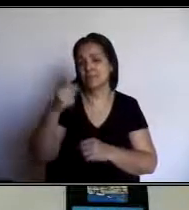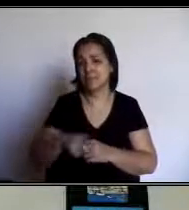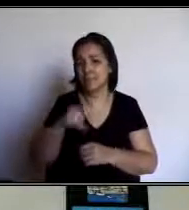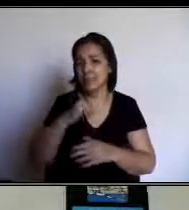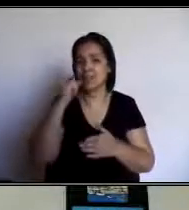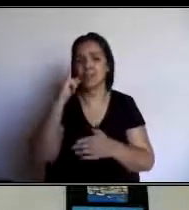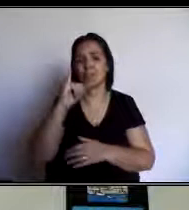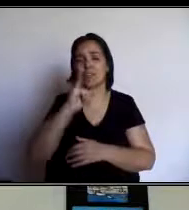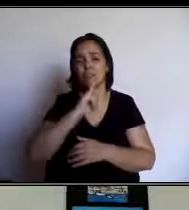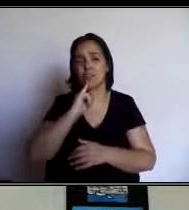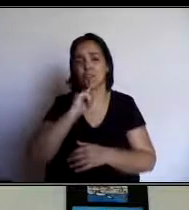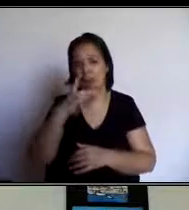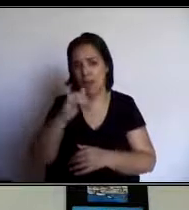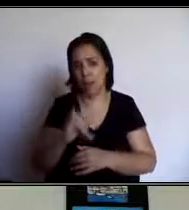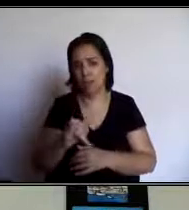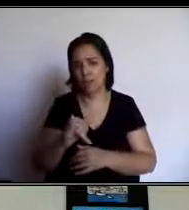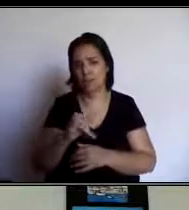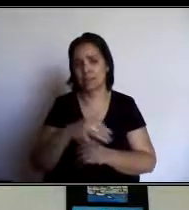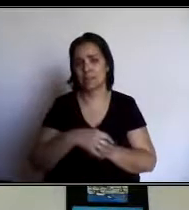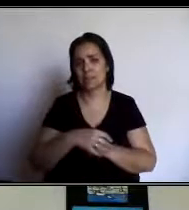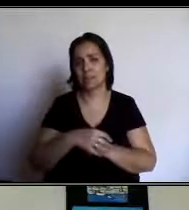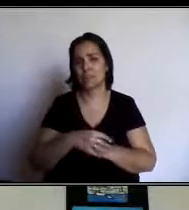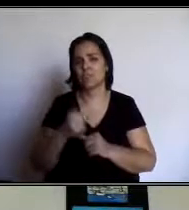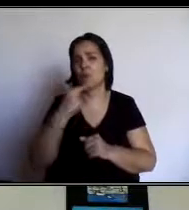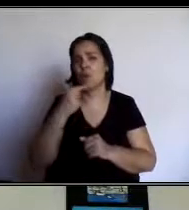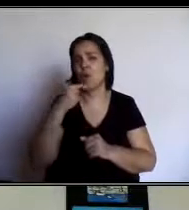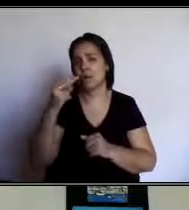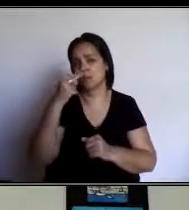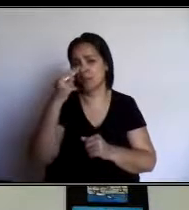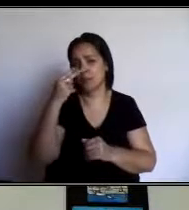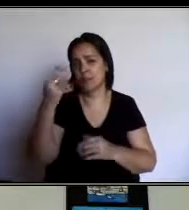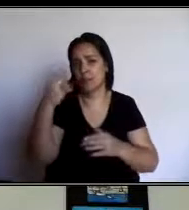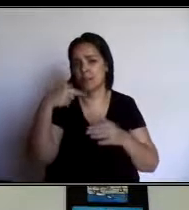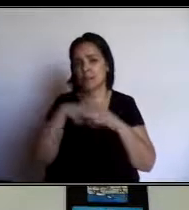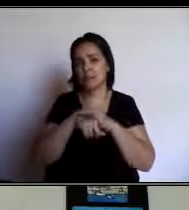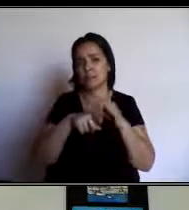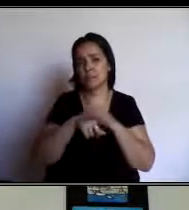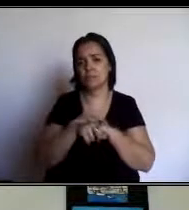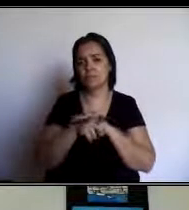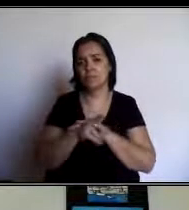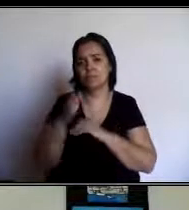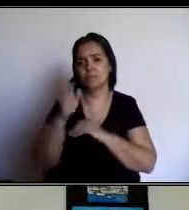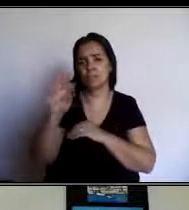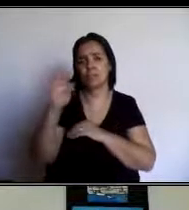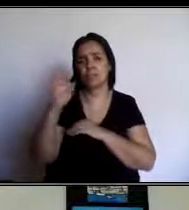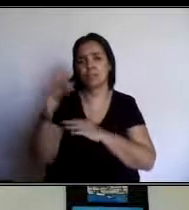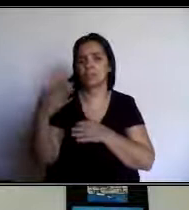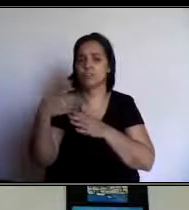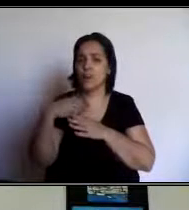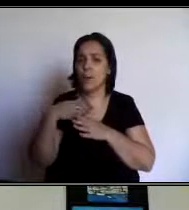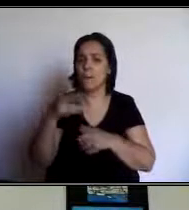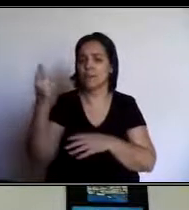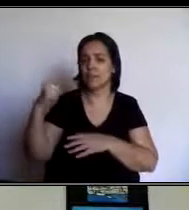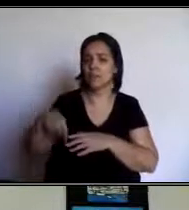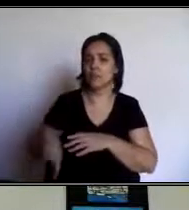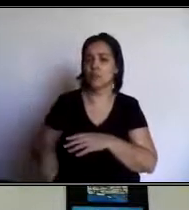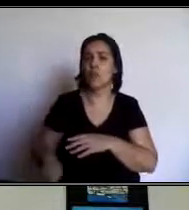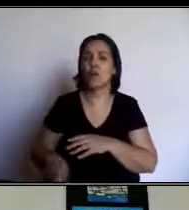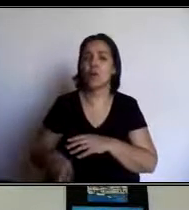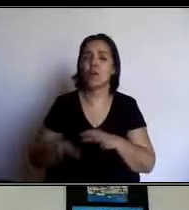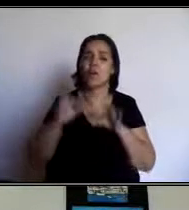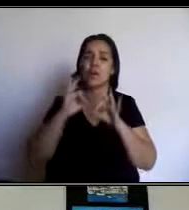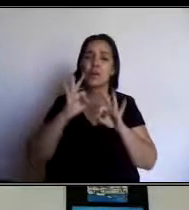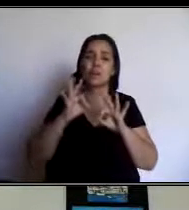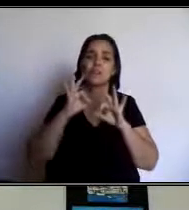idiomas y que tenían un interés en desarrollar su vía profesional en la especialización en